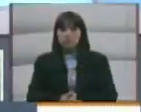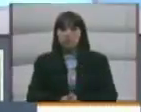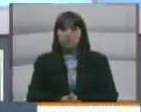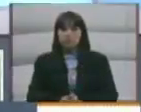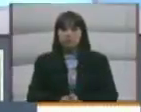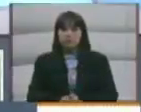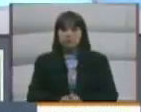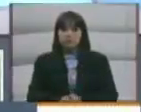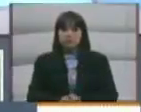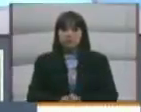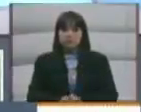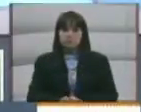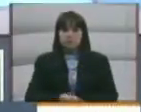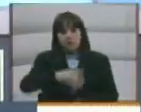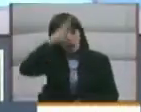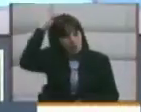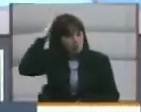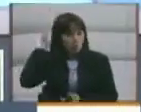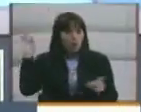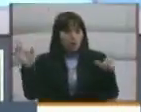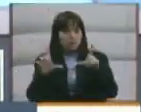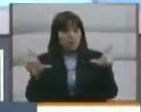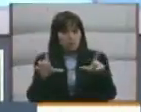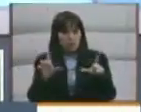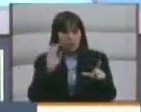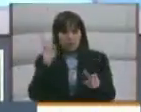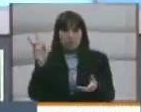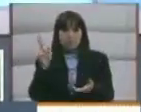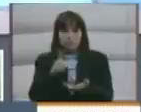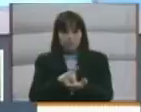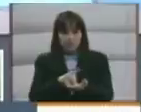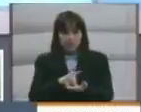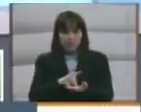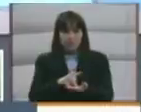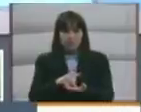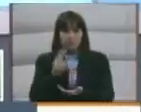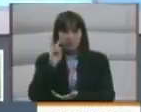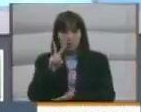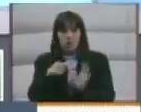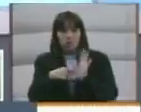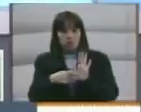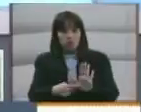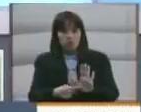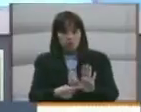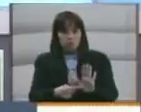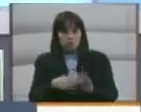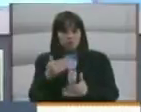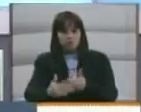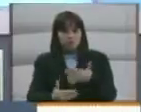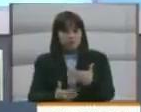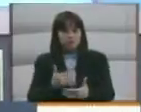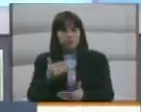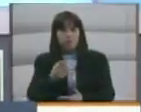Desde la iguana.tv estuvimos presentes y mostramos los pasos y cánticos ya